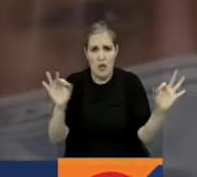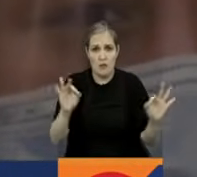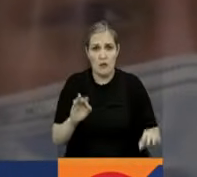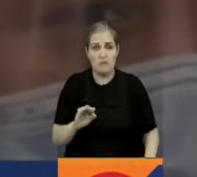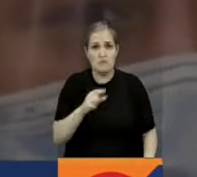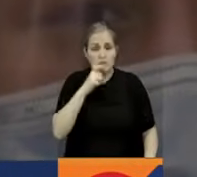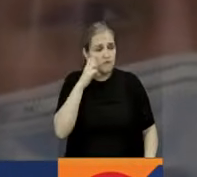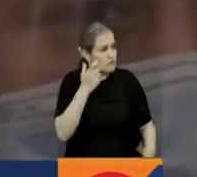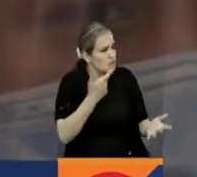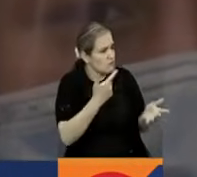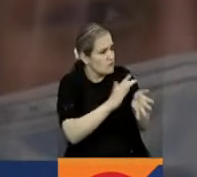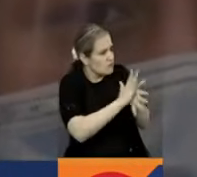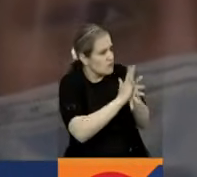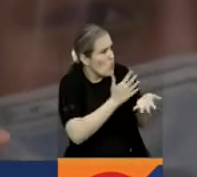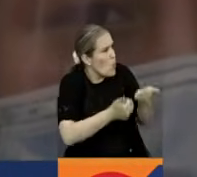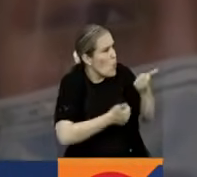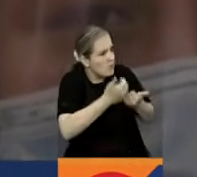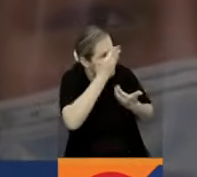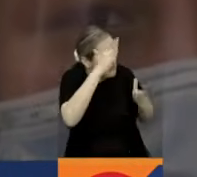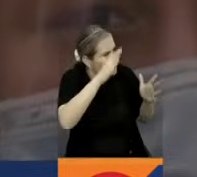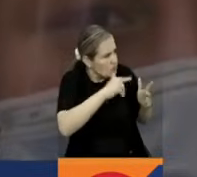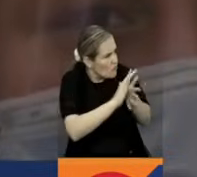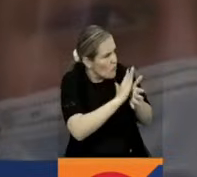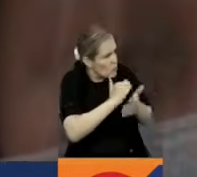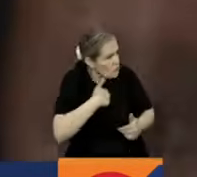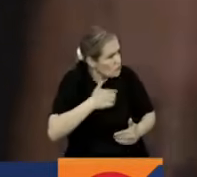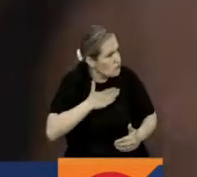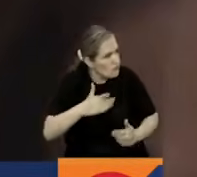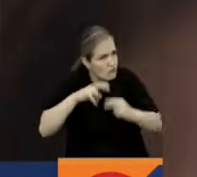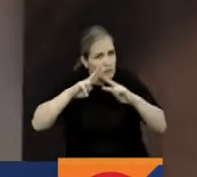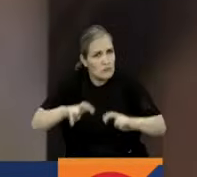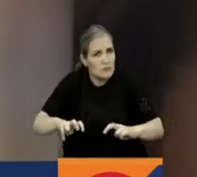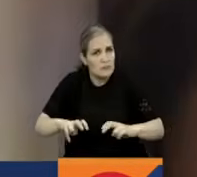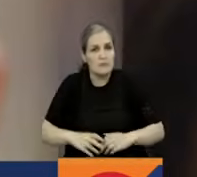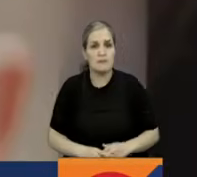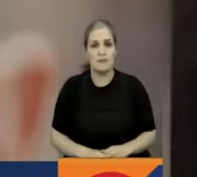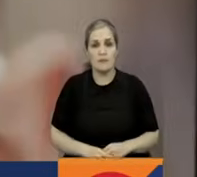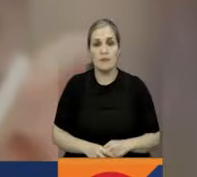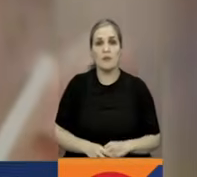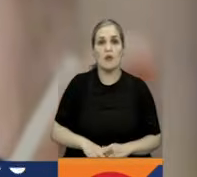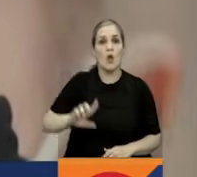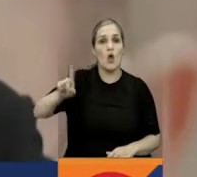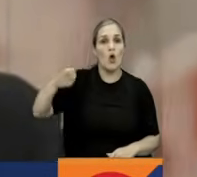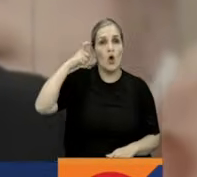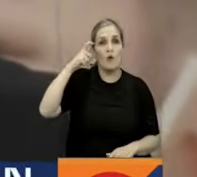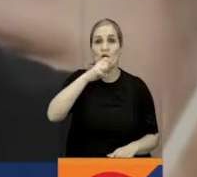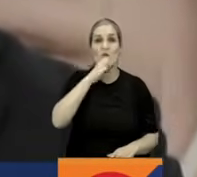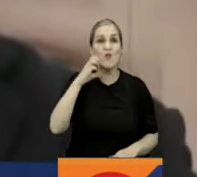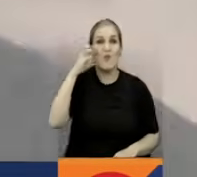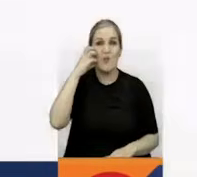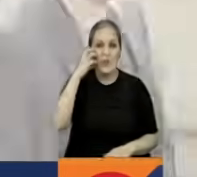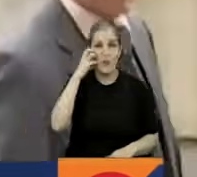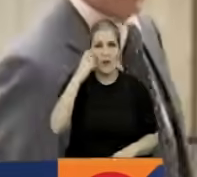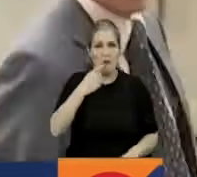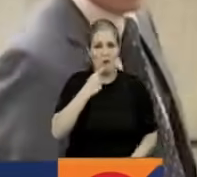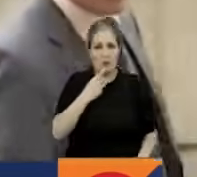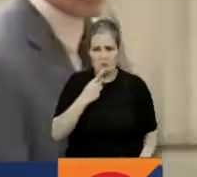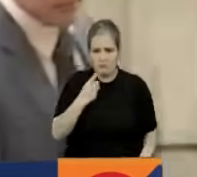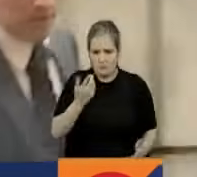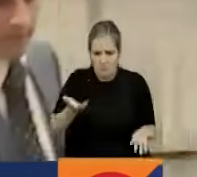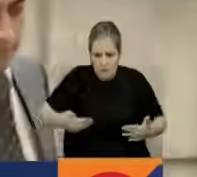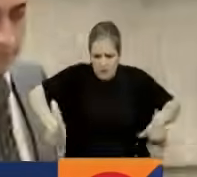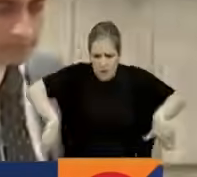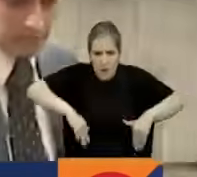adelantando las investigaciones respectivas sobre esta denuncia. El gobierno Duque Para esa fecha dijo no tener la